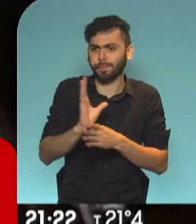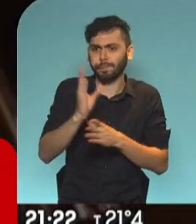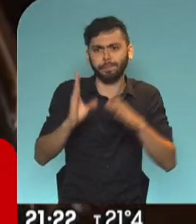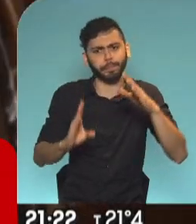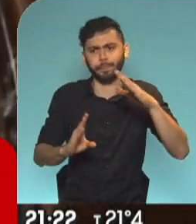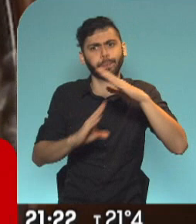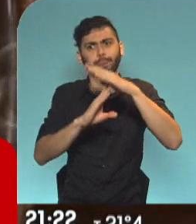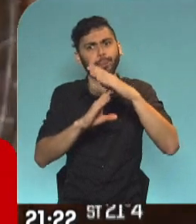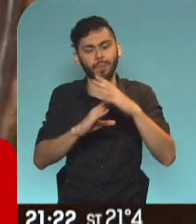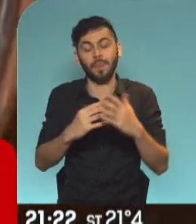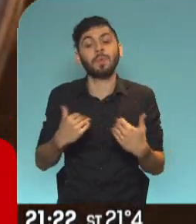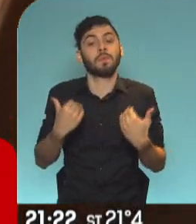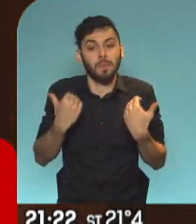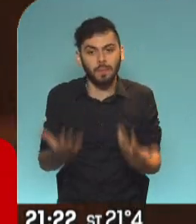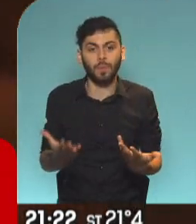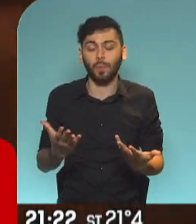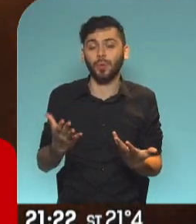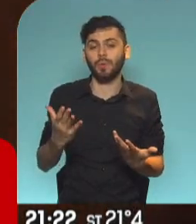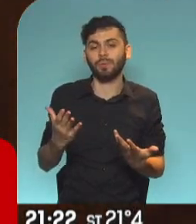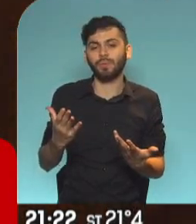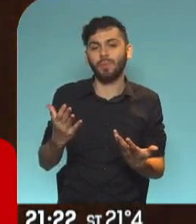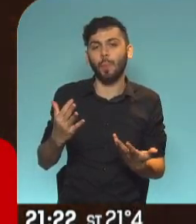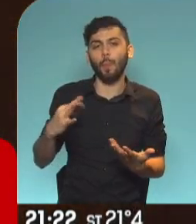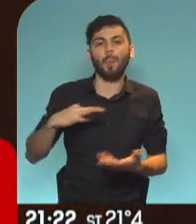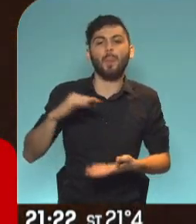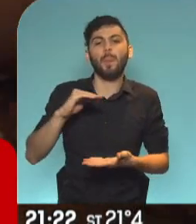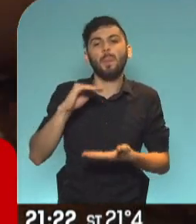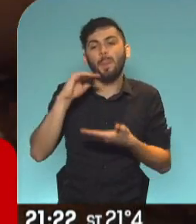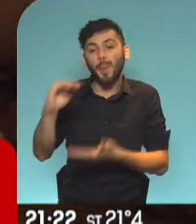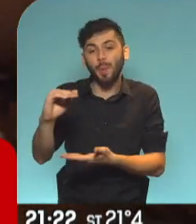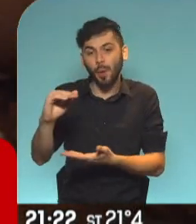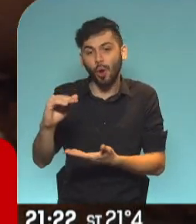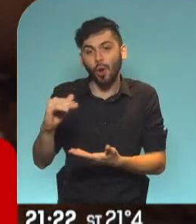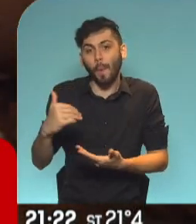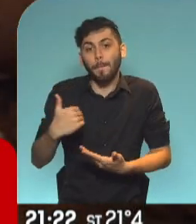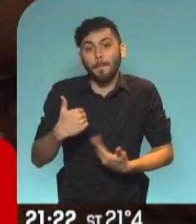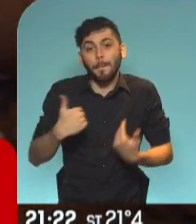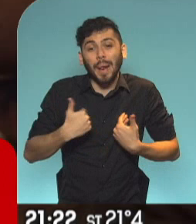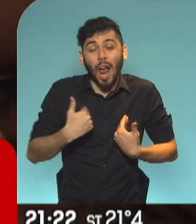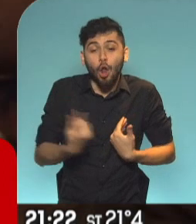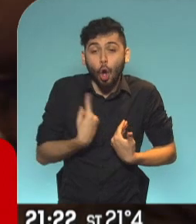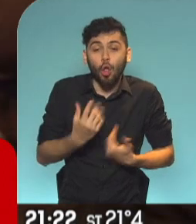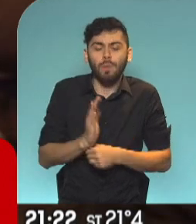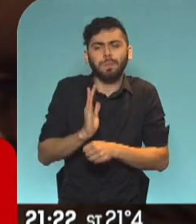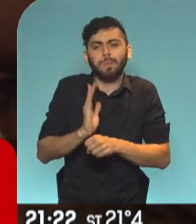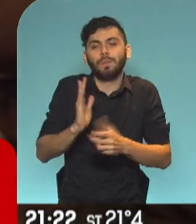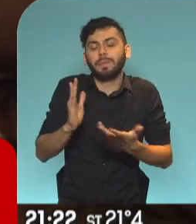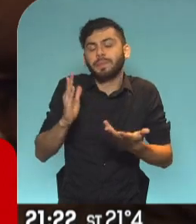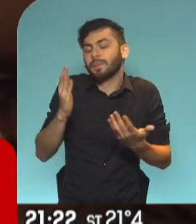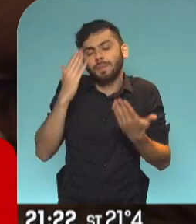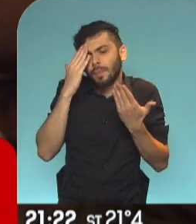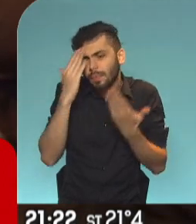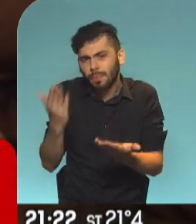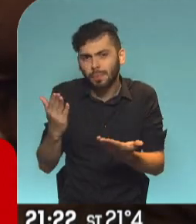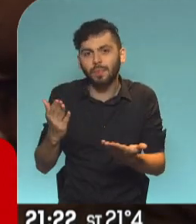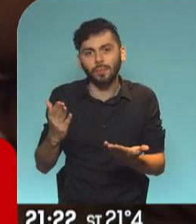Por eso esta distinción, este premio es para nosotros simplemente un reconocimiento